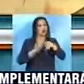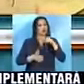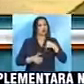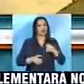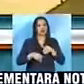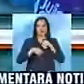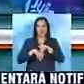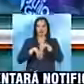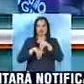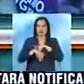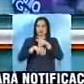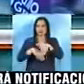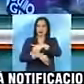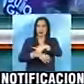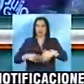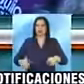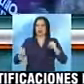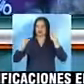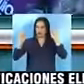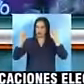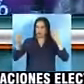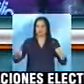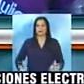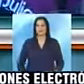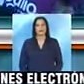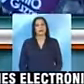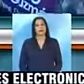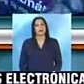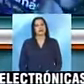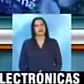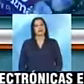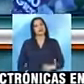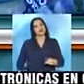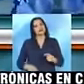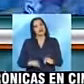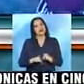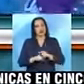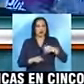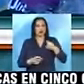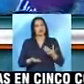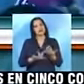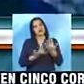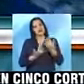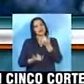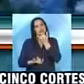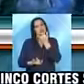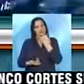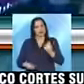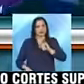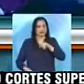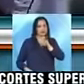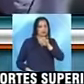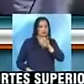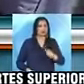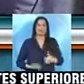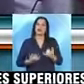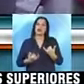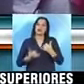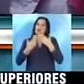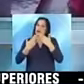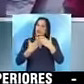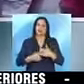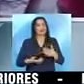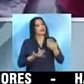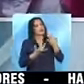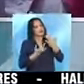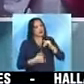han anunciado ya que van a protestar, entonces también están a la espera de lo que pueda suceder. Bien, Maricé, gracias. Hay que esperar entonces el jurado